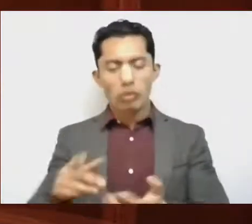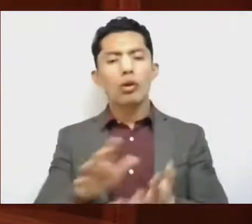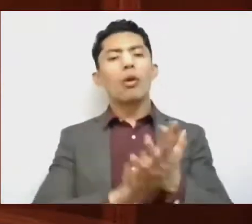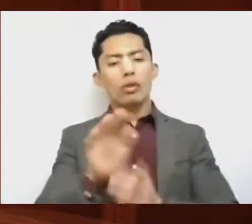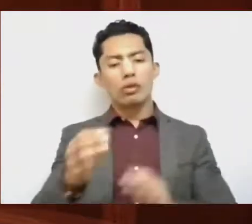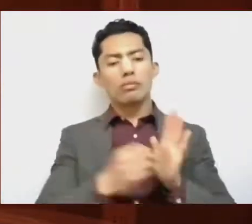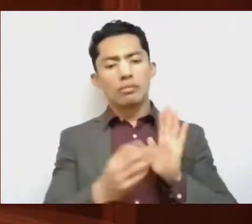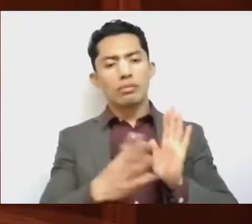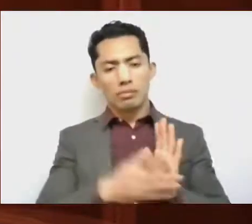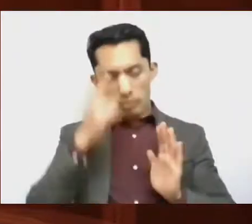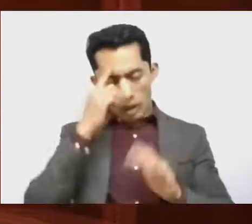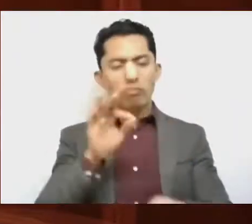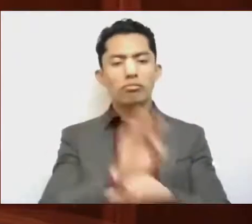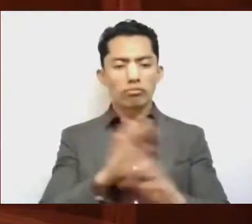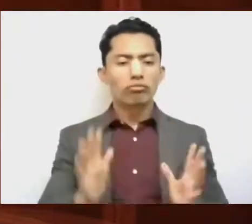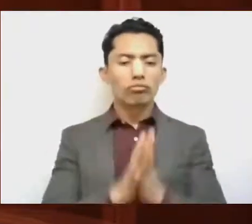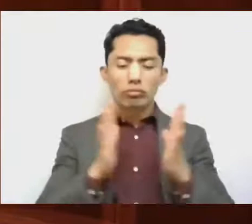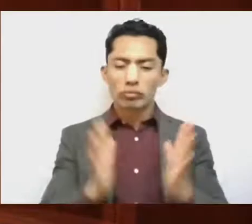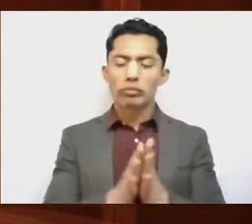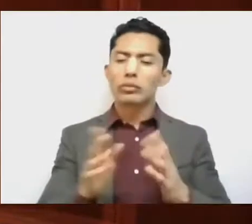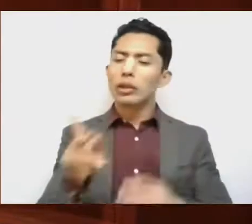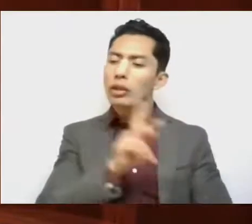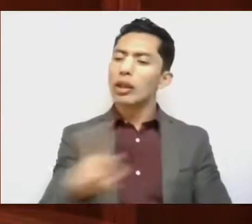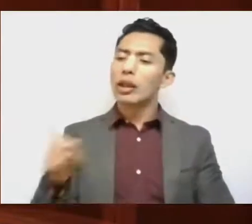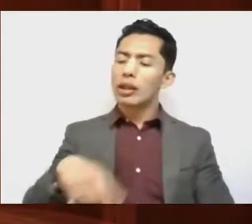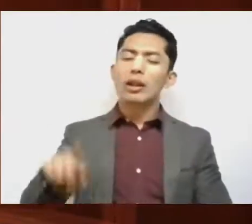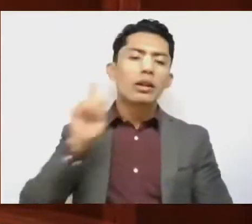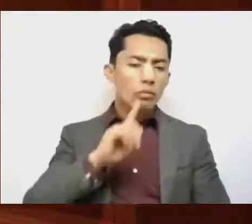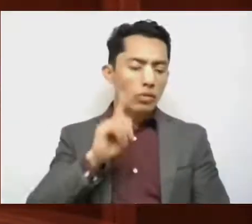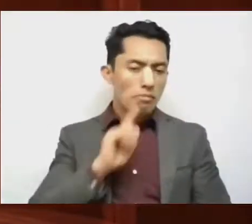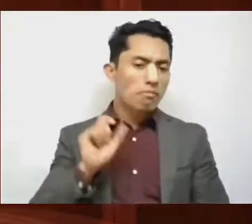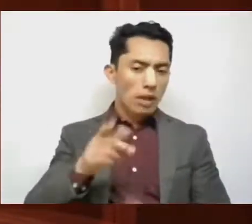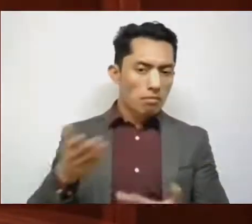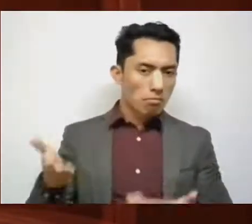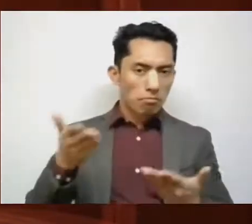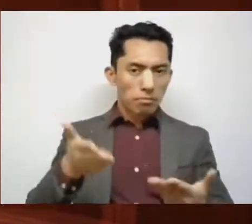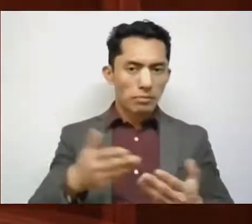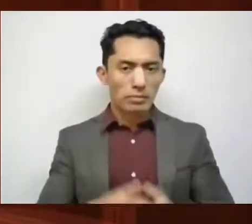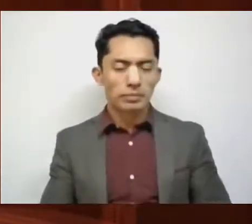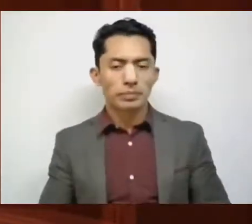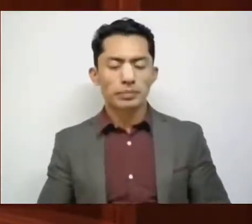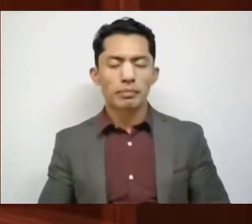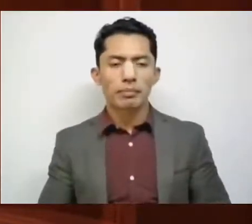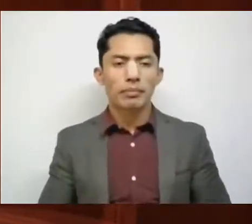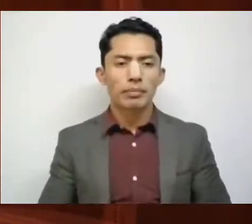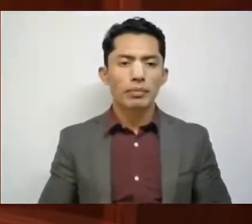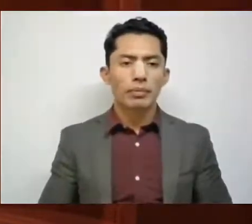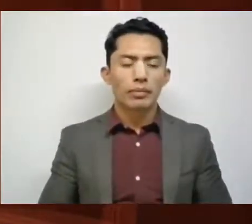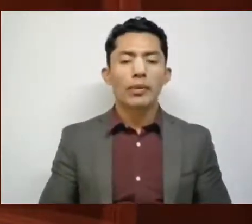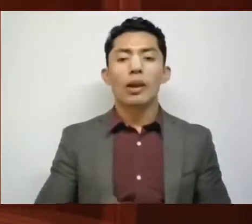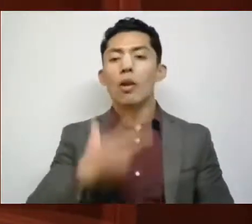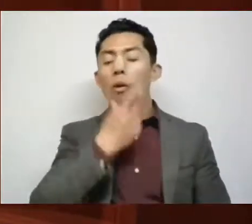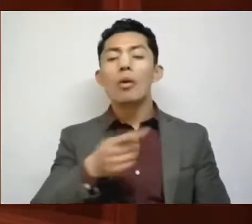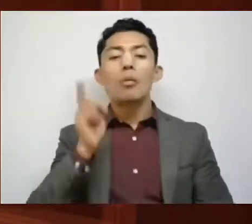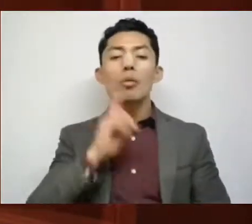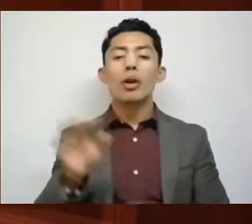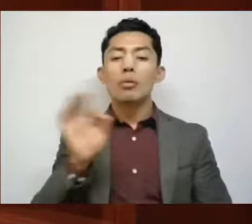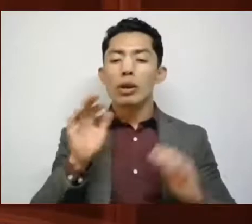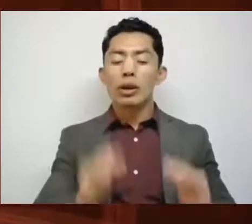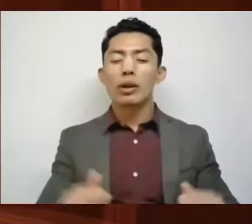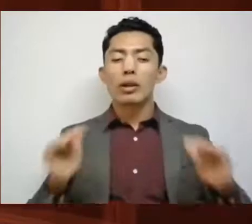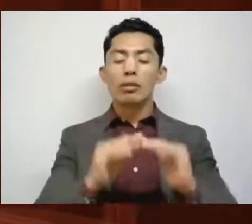la participación efectiva de las mujeres. La paridad de género, entendida como un